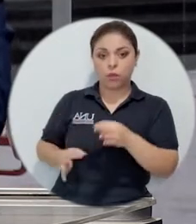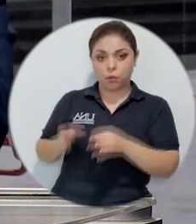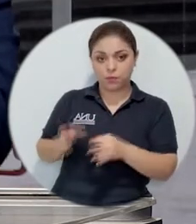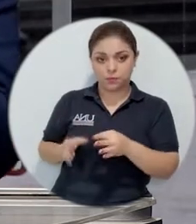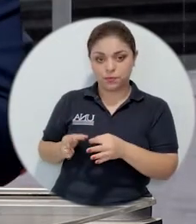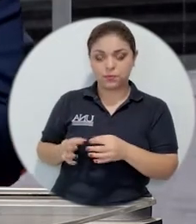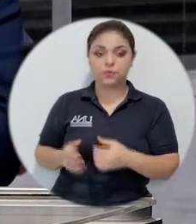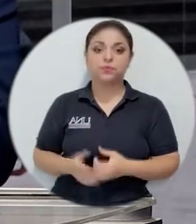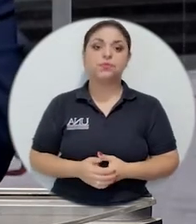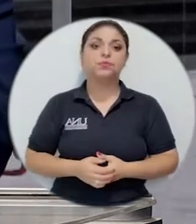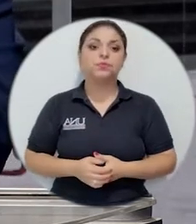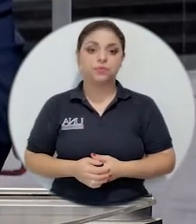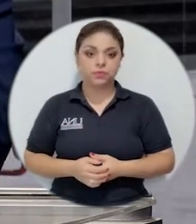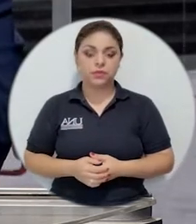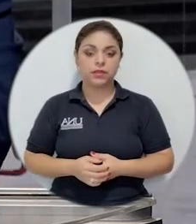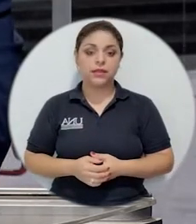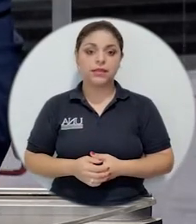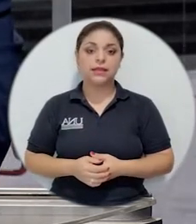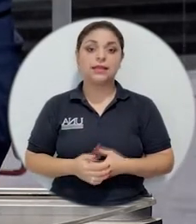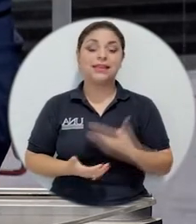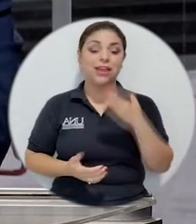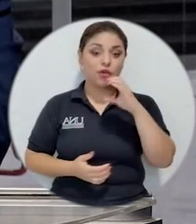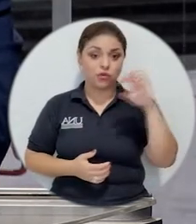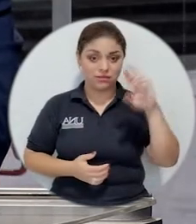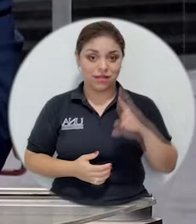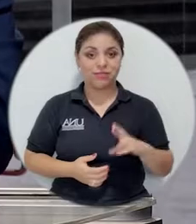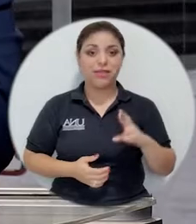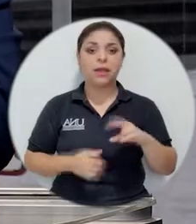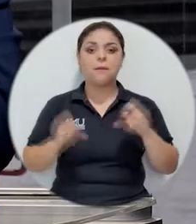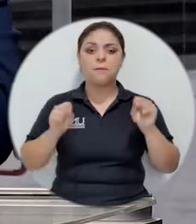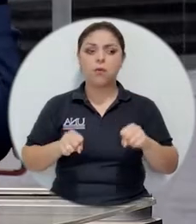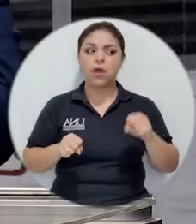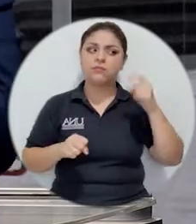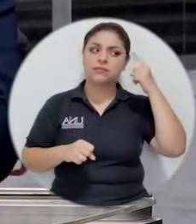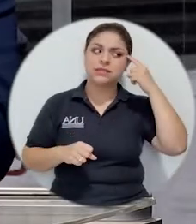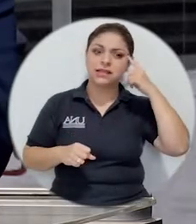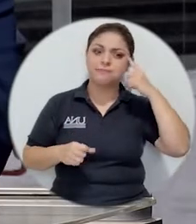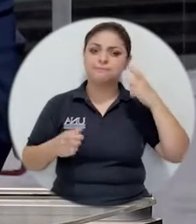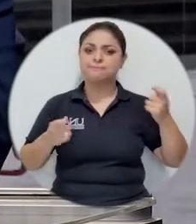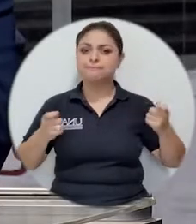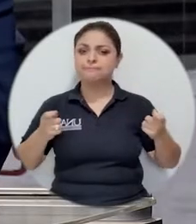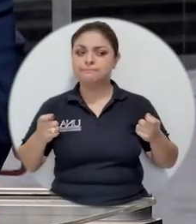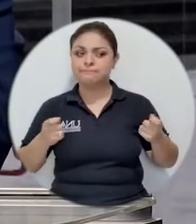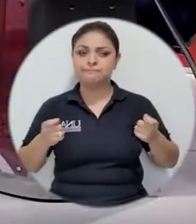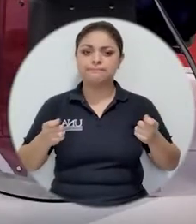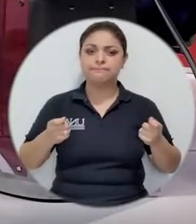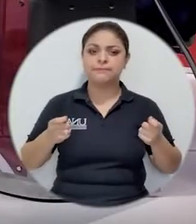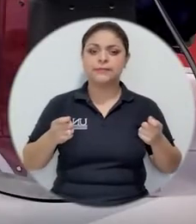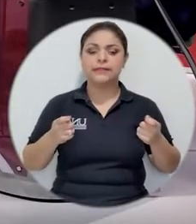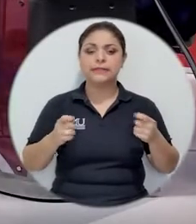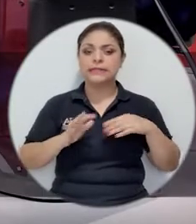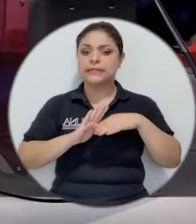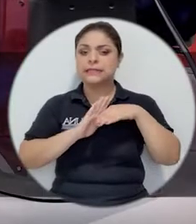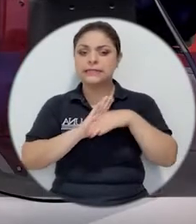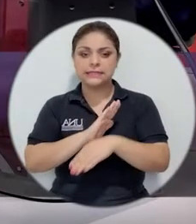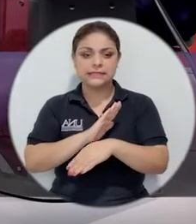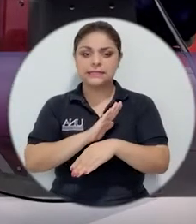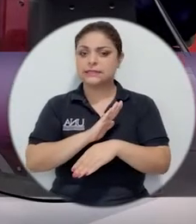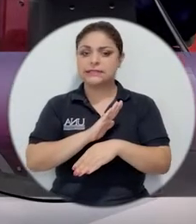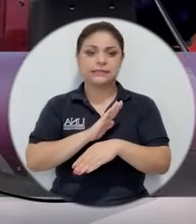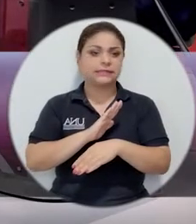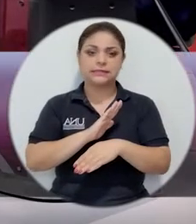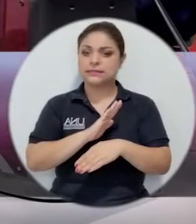del multilateralismo que le da a Costa Rica un asidero para gestionar crisis de seguridad. Ese tema me parece que es